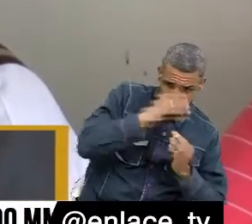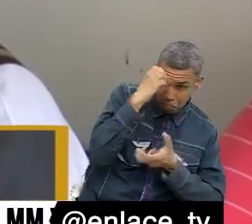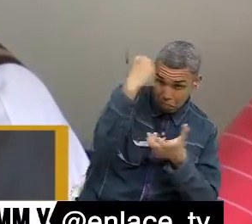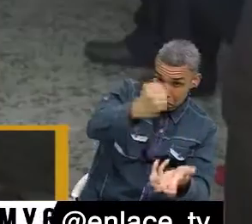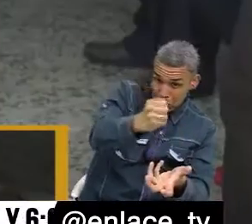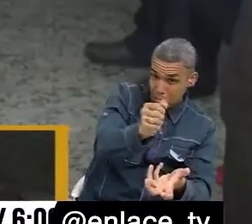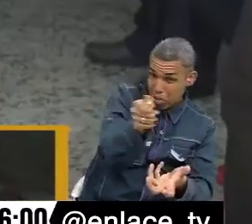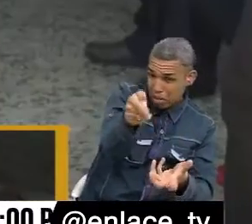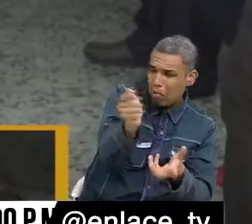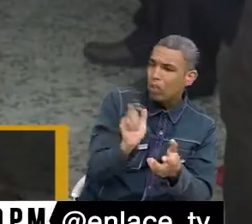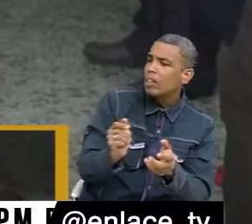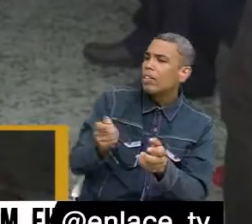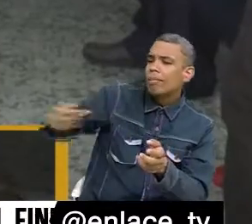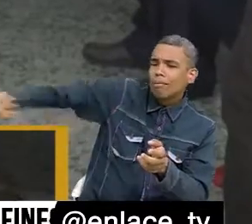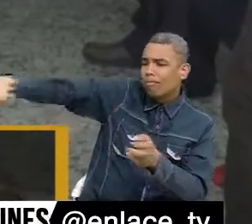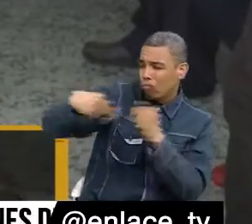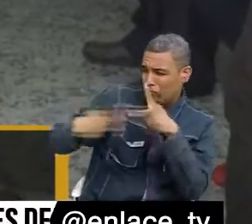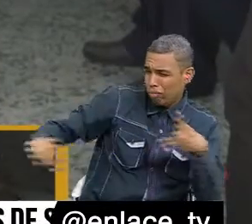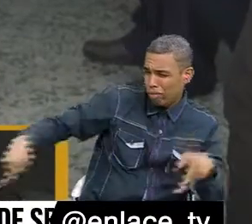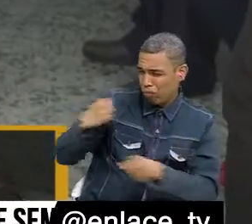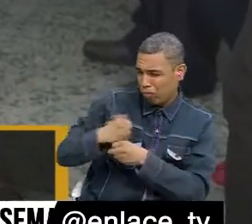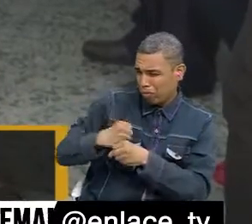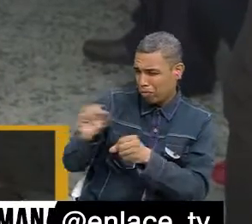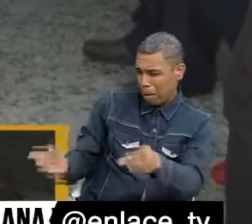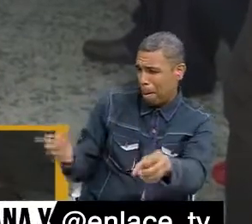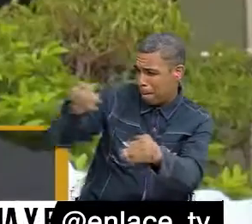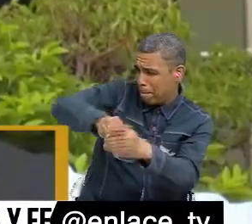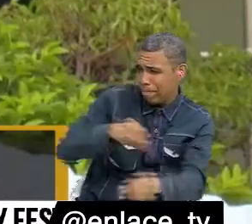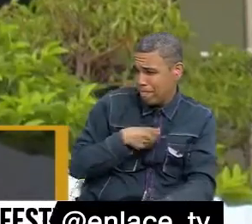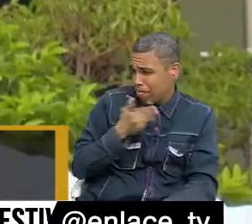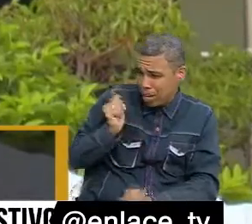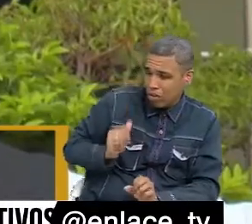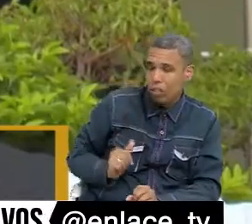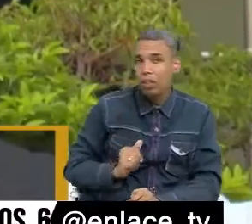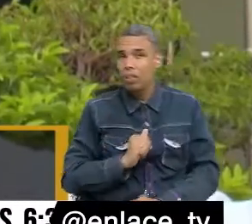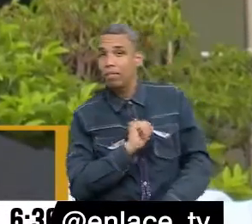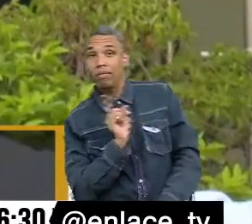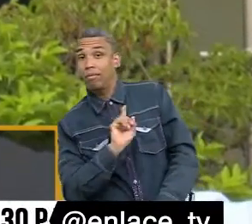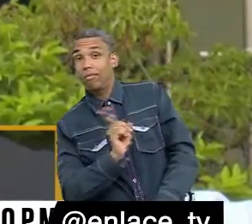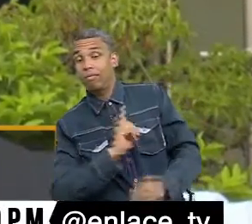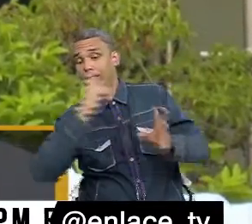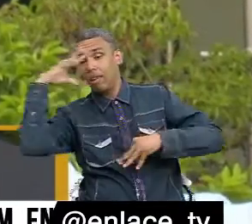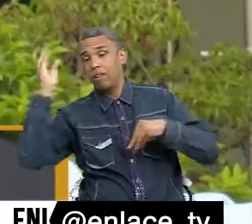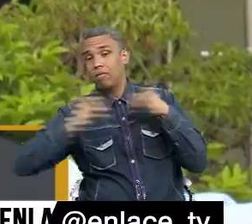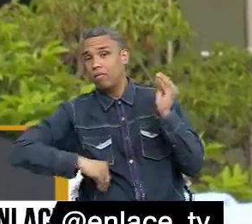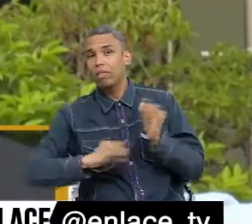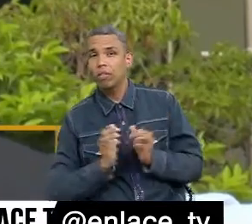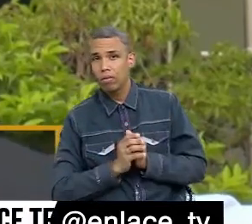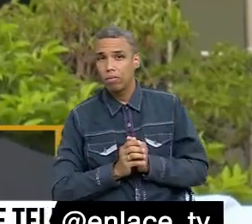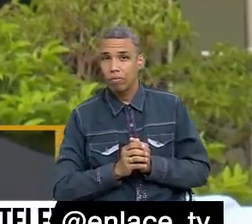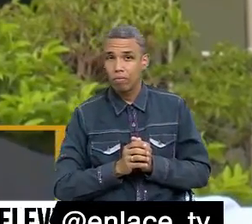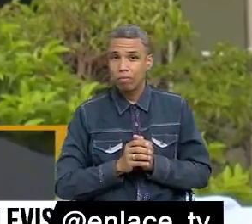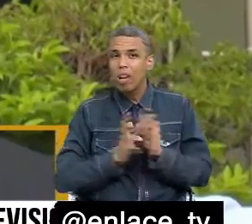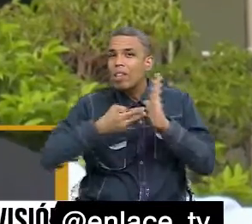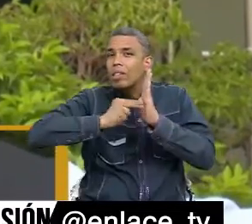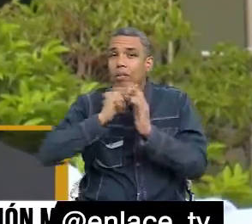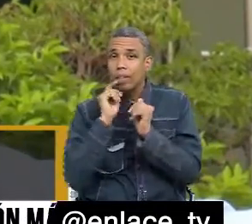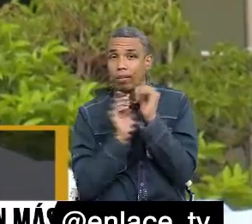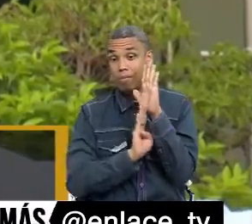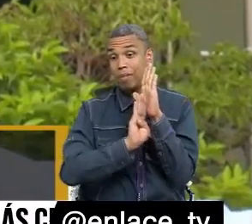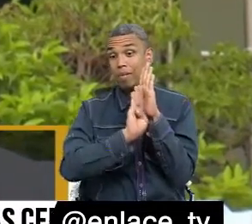el señor presidente de Ecopetrol, Juan Carlos Echeverry, venga a implementar una política neoliberal en detrimento de la salud de todos los trabajadores de Ecopetrol,